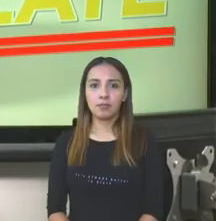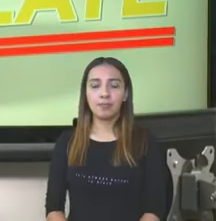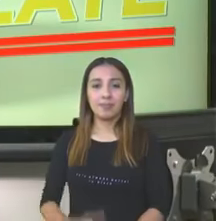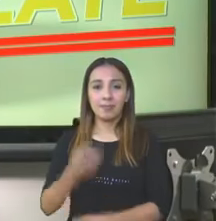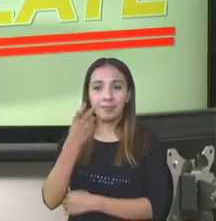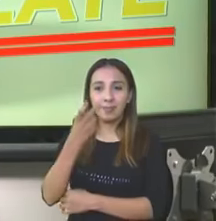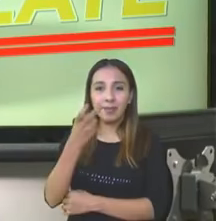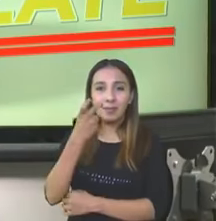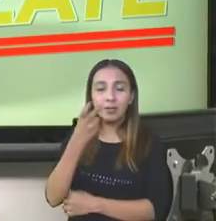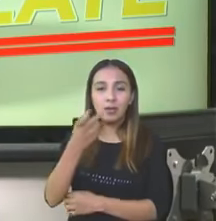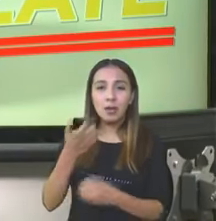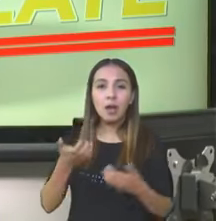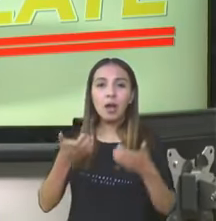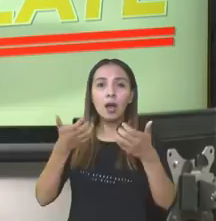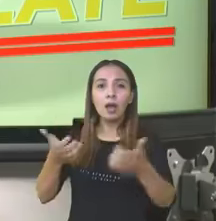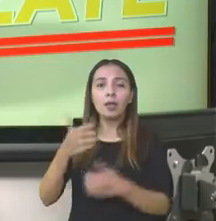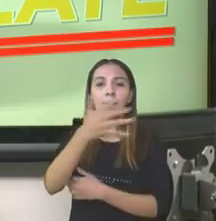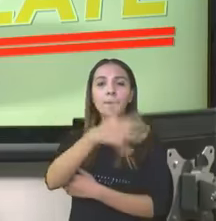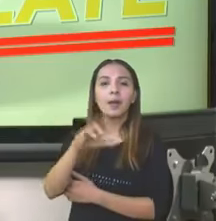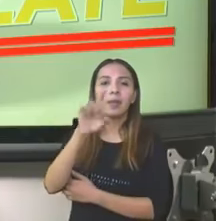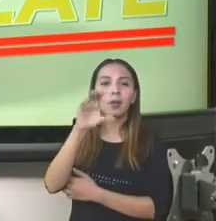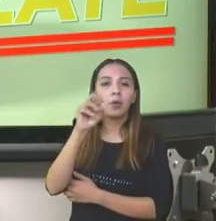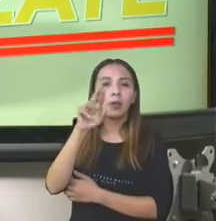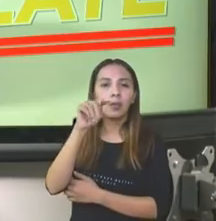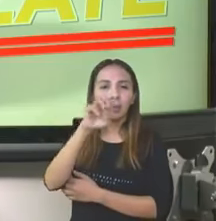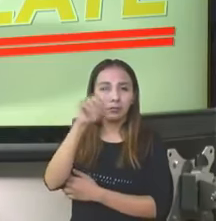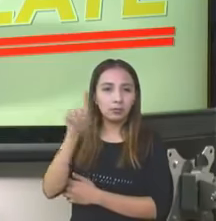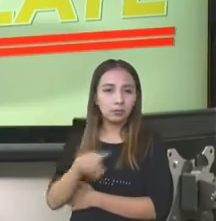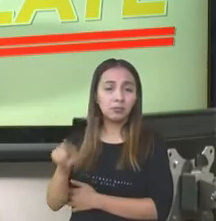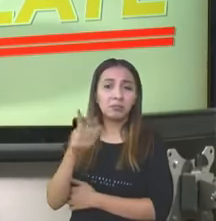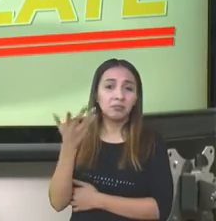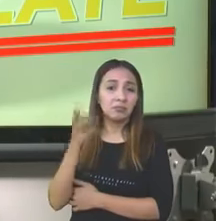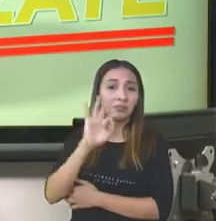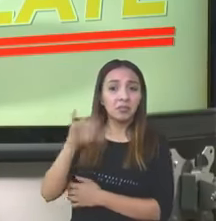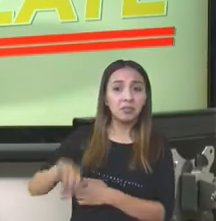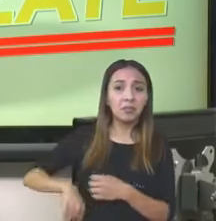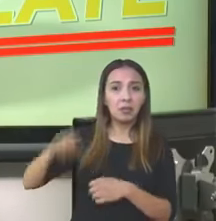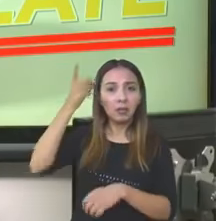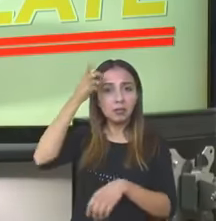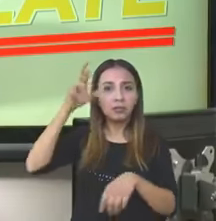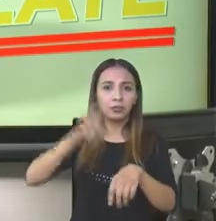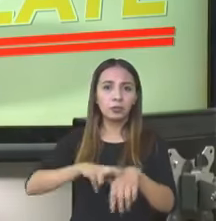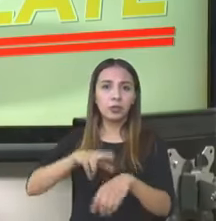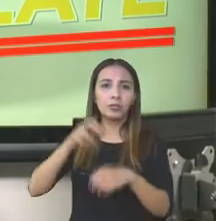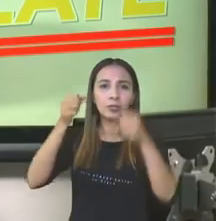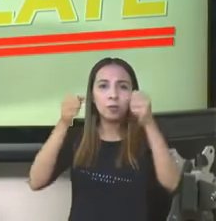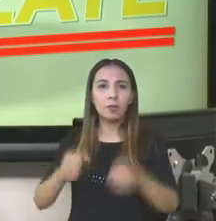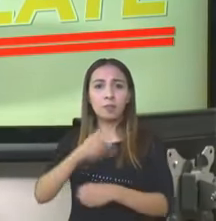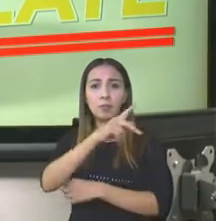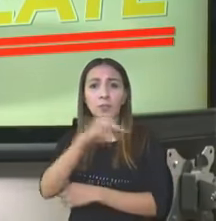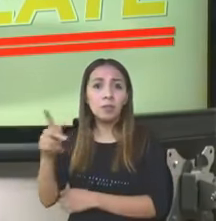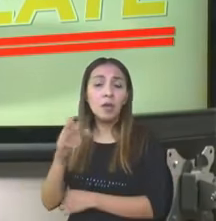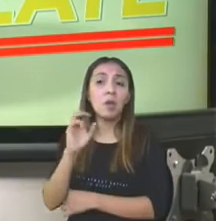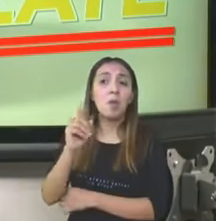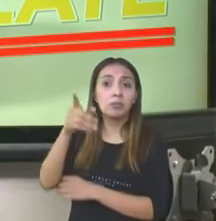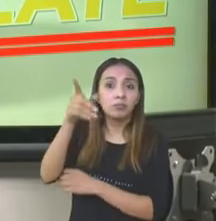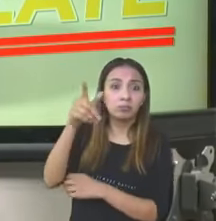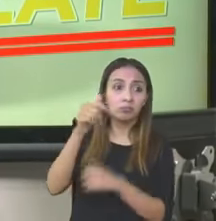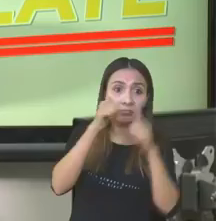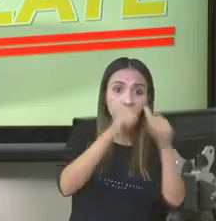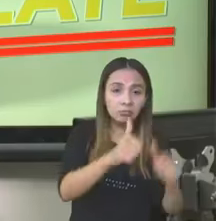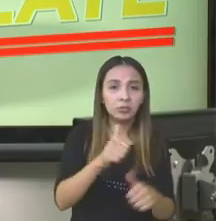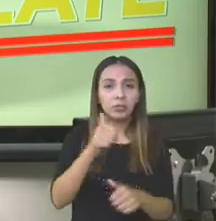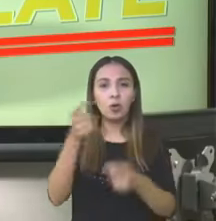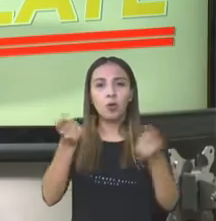Esto es en la calle Mar de Cortés. Por si le interesa a la Dirección de Seguridad Pública Municipal, por si le importa Control Urbano,